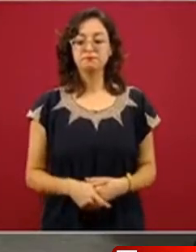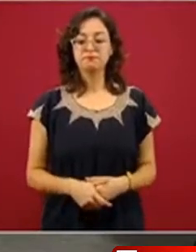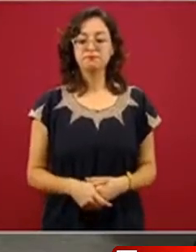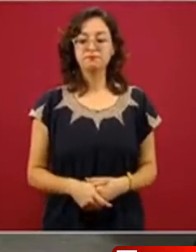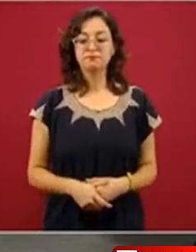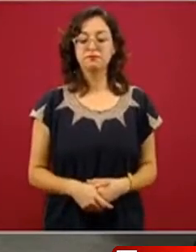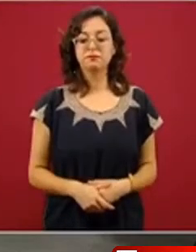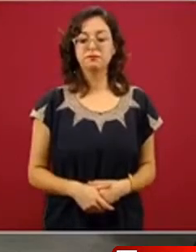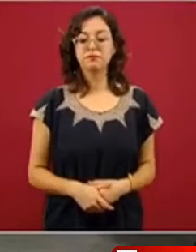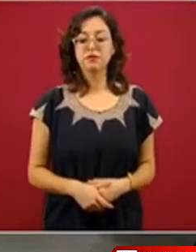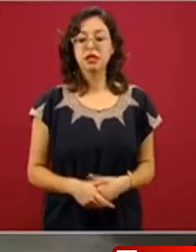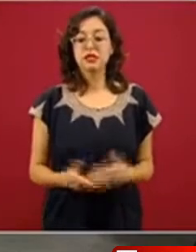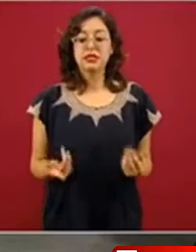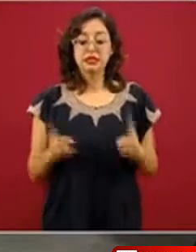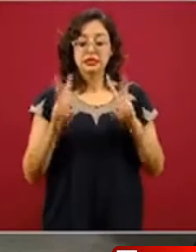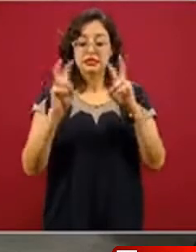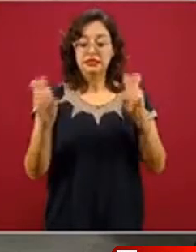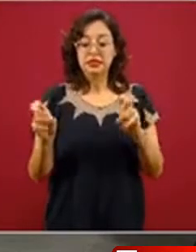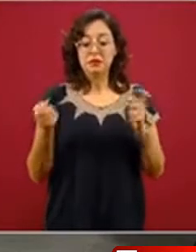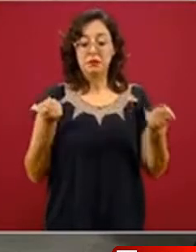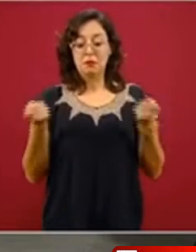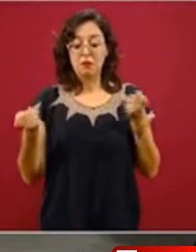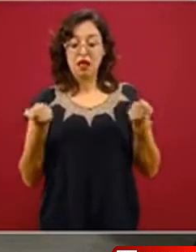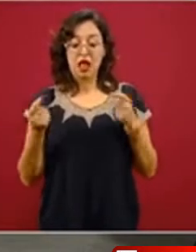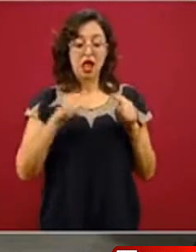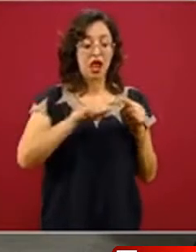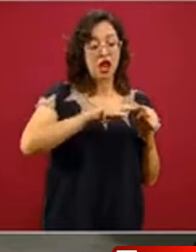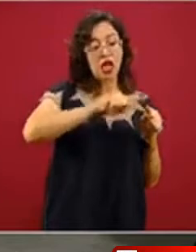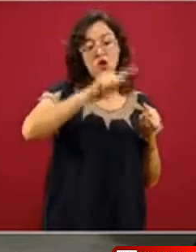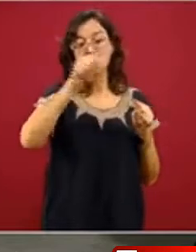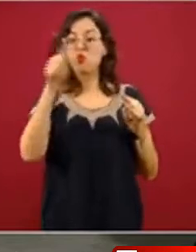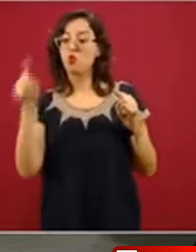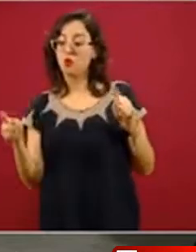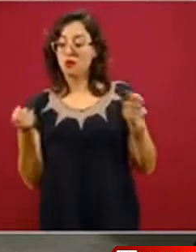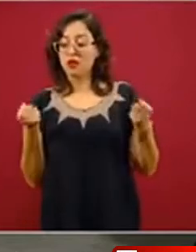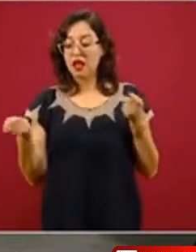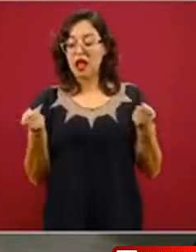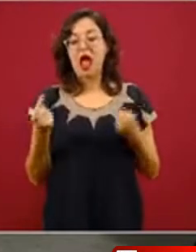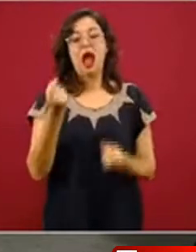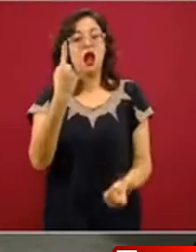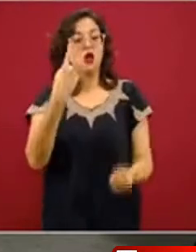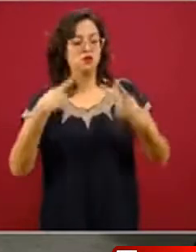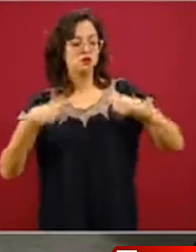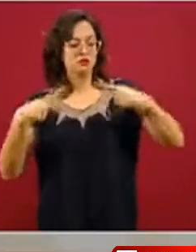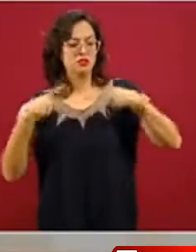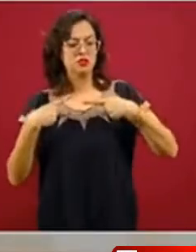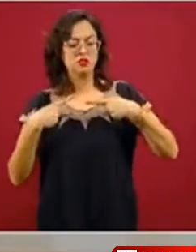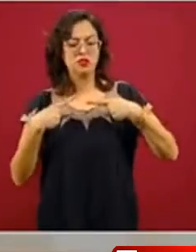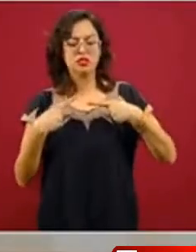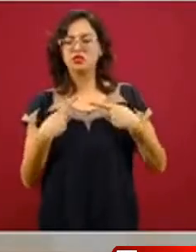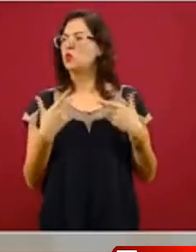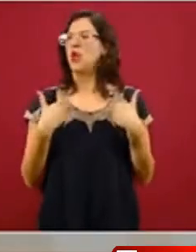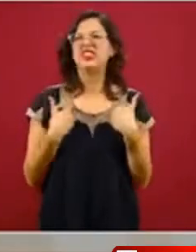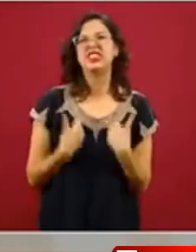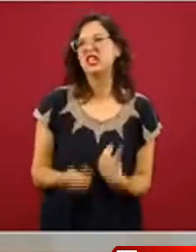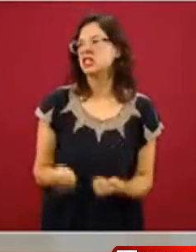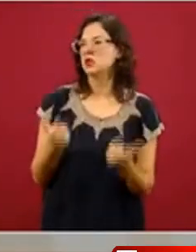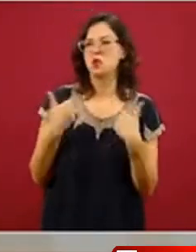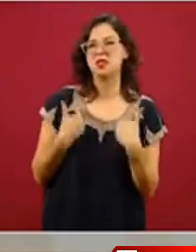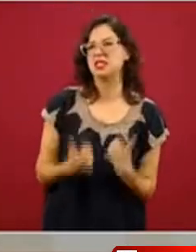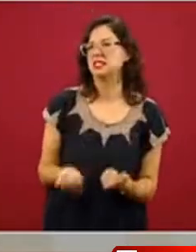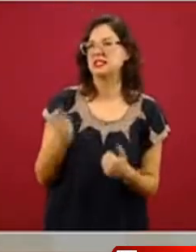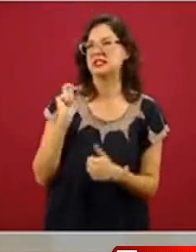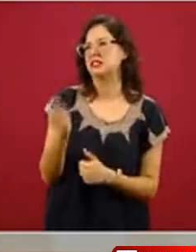Bueno, sobre la estabilización de la curva, ahí parece que a algunas personas les causaba inquietud el no entender a qué nos referimos con